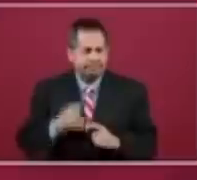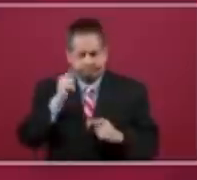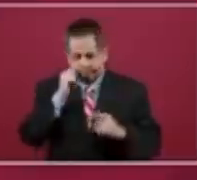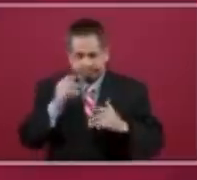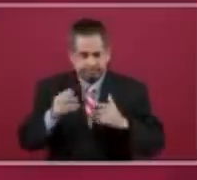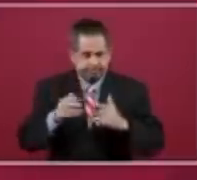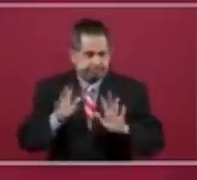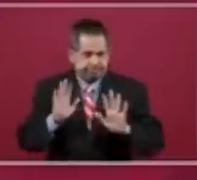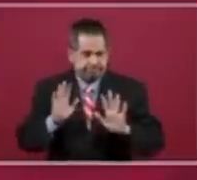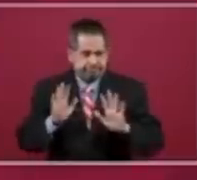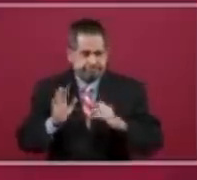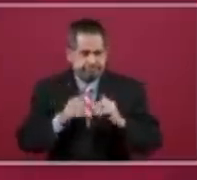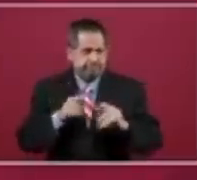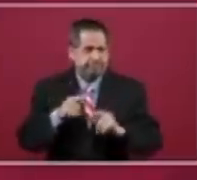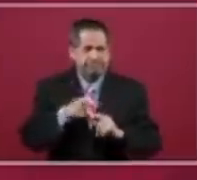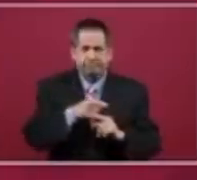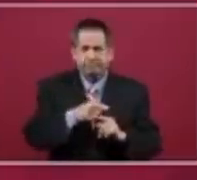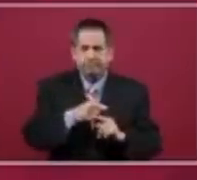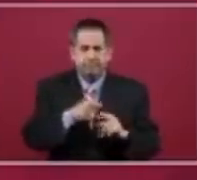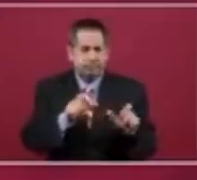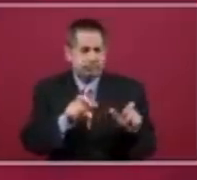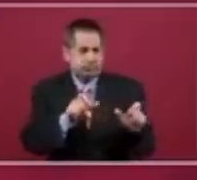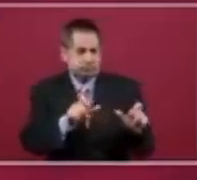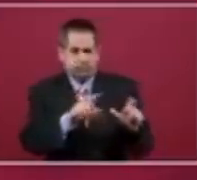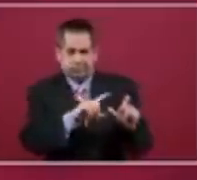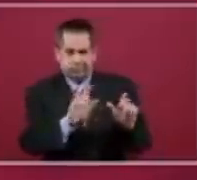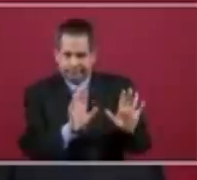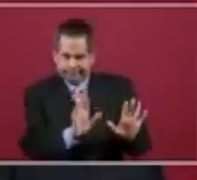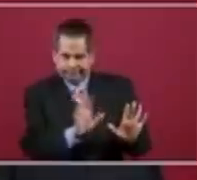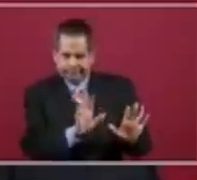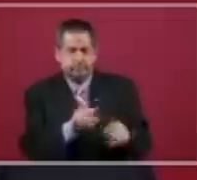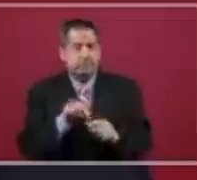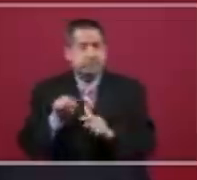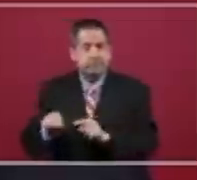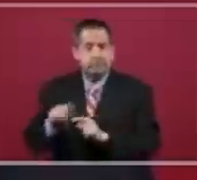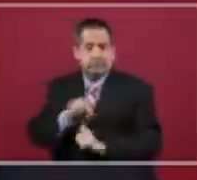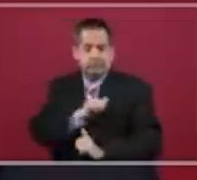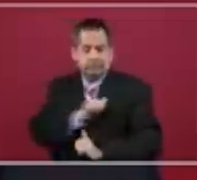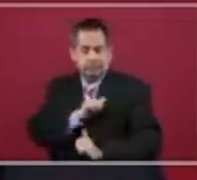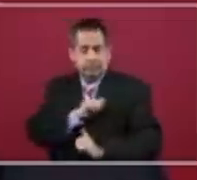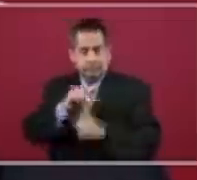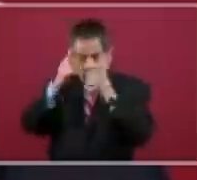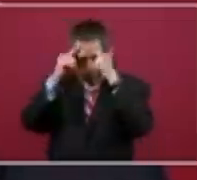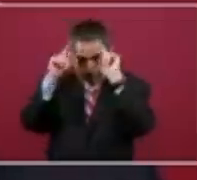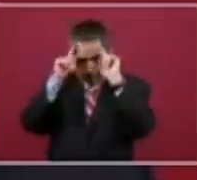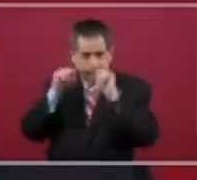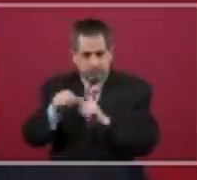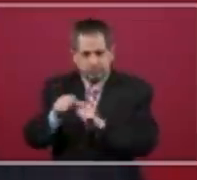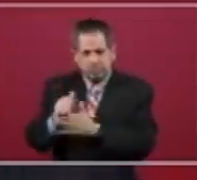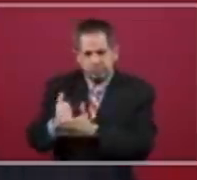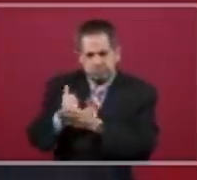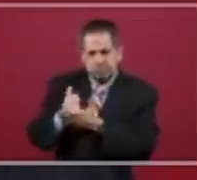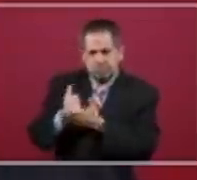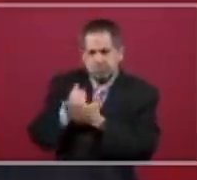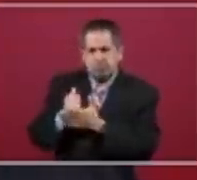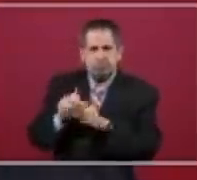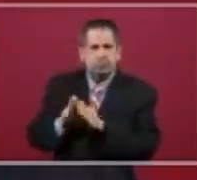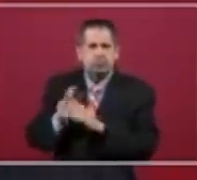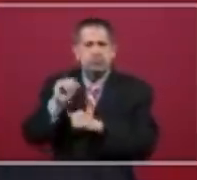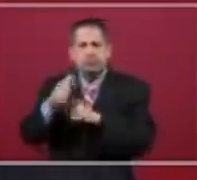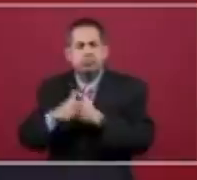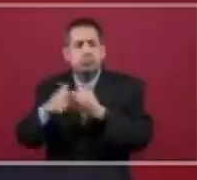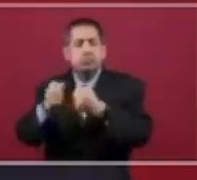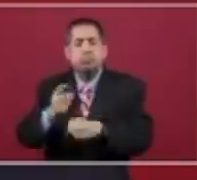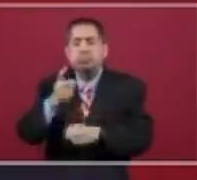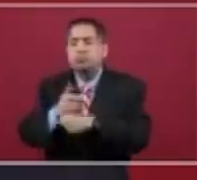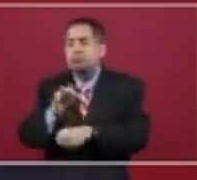independientemente del funcionamiento de la Guardia, pueda el Ejército y la Marina ayudarnos en labores de